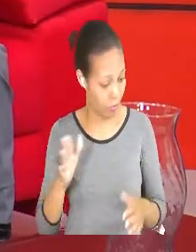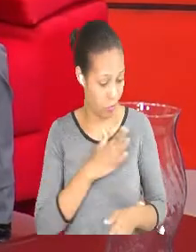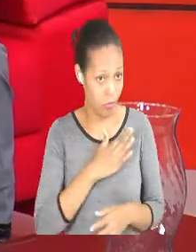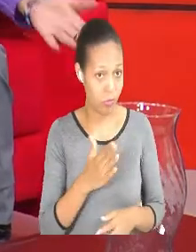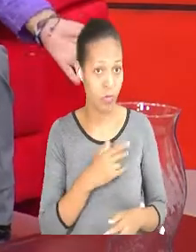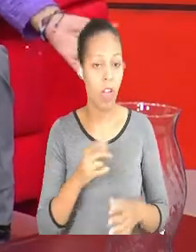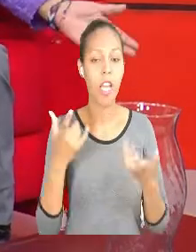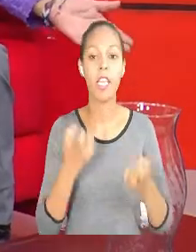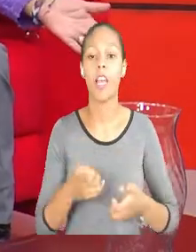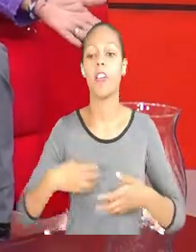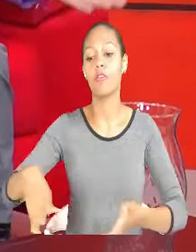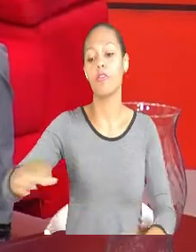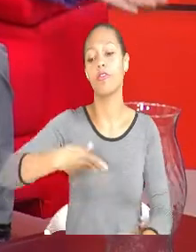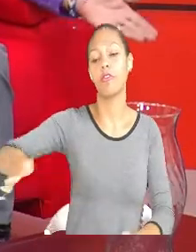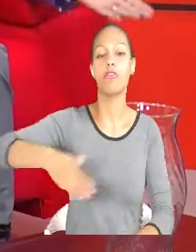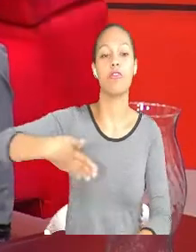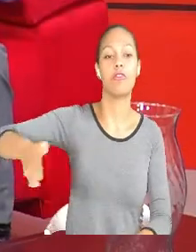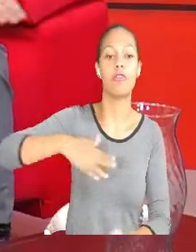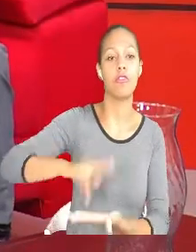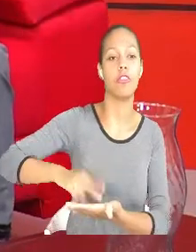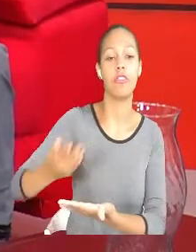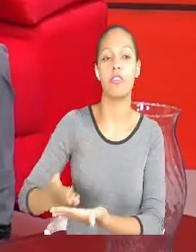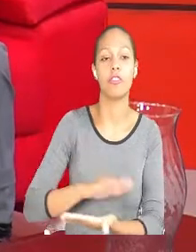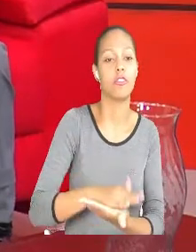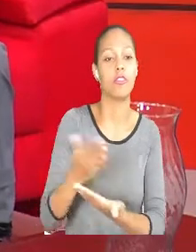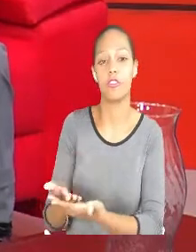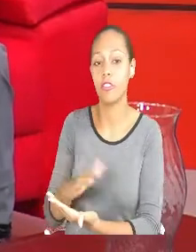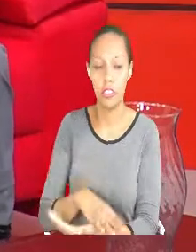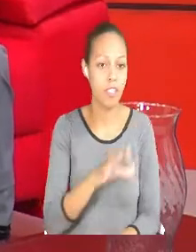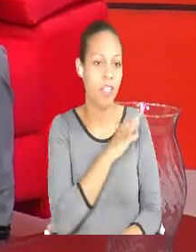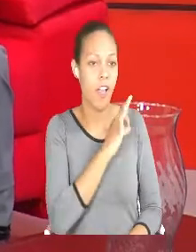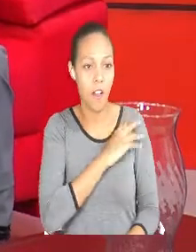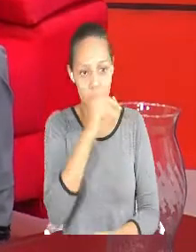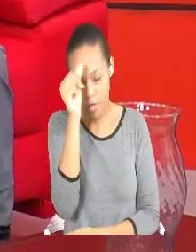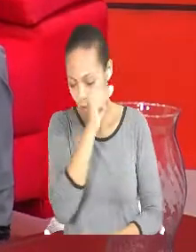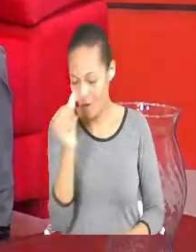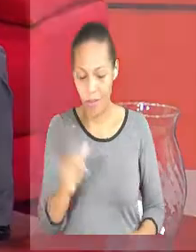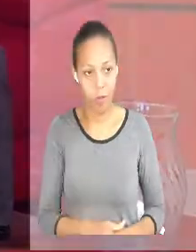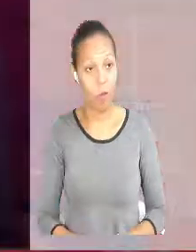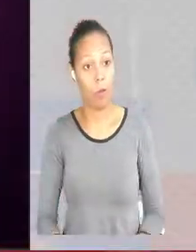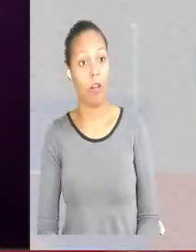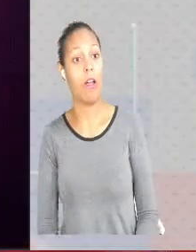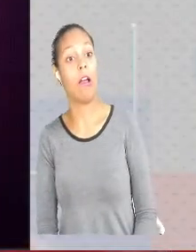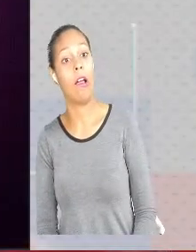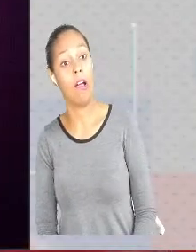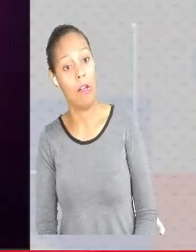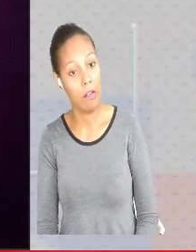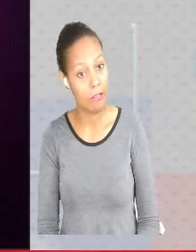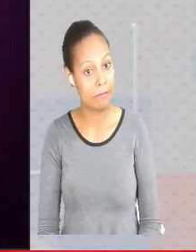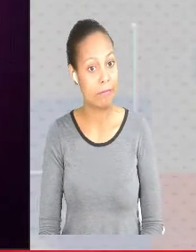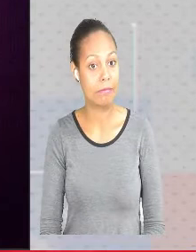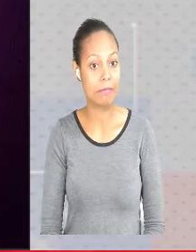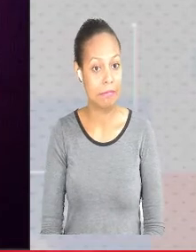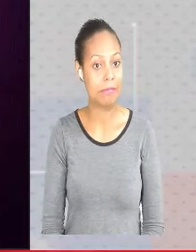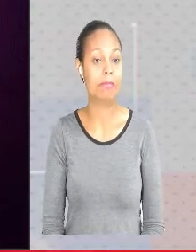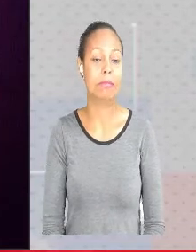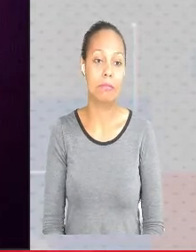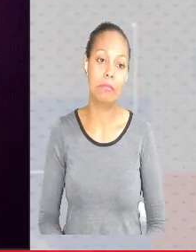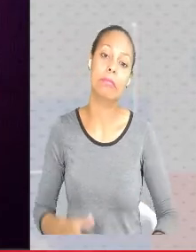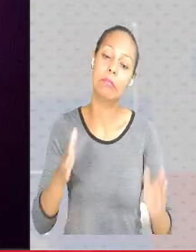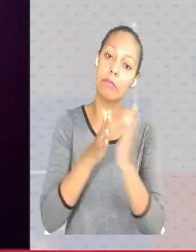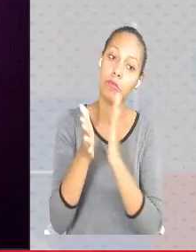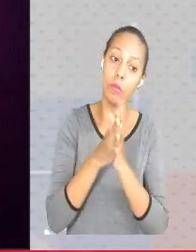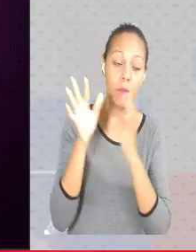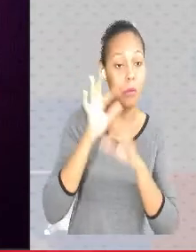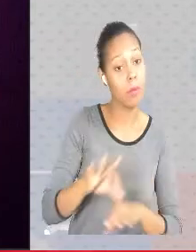una parrilla, la parrilla. El sábado, el domingo, perfecto, lo hacemos. Mars, importantísimo todo esto que le estamos contando a nuestra ciudad, porque